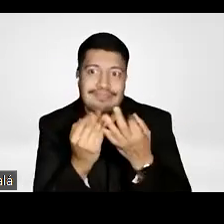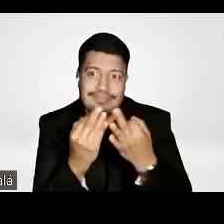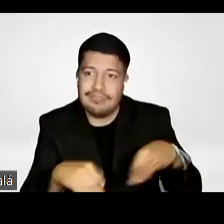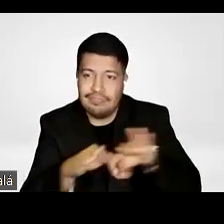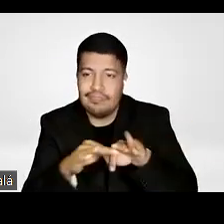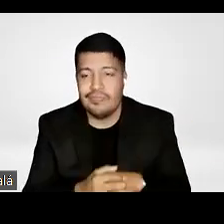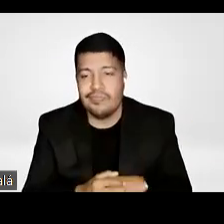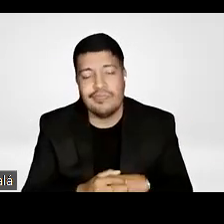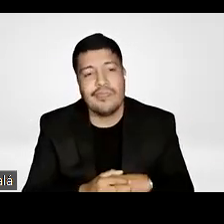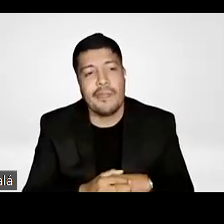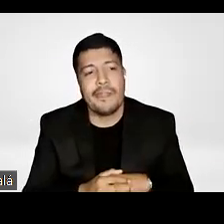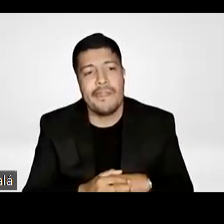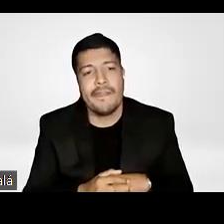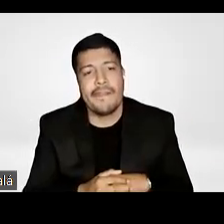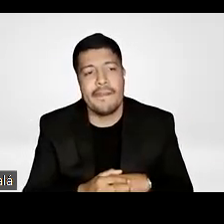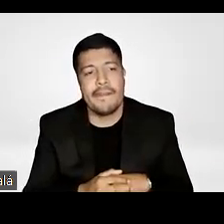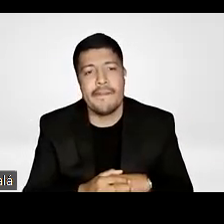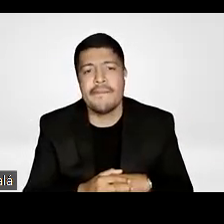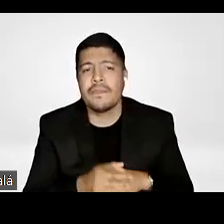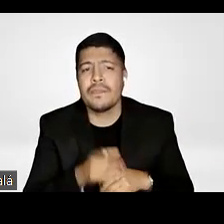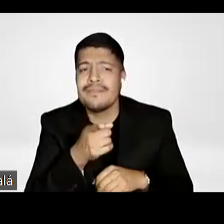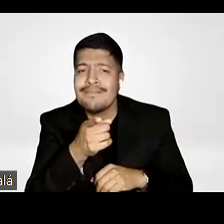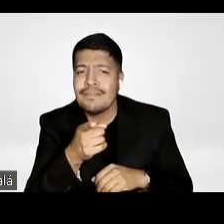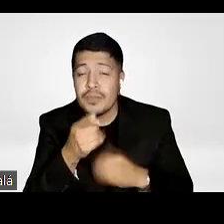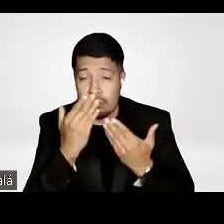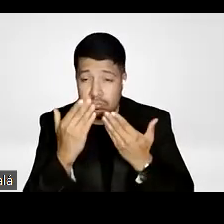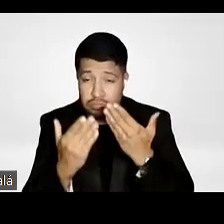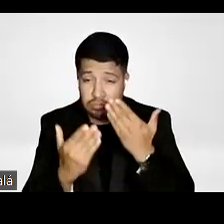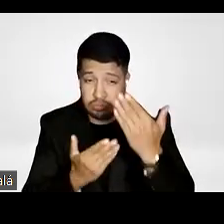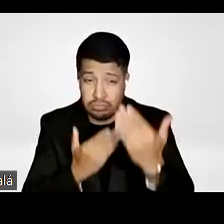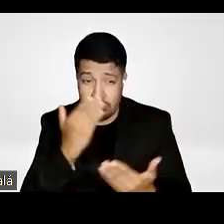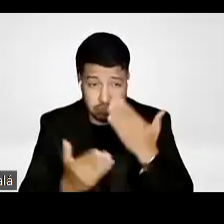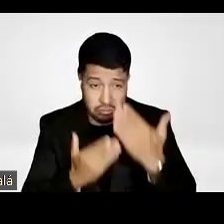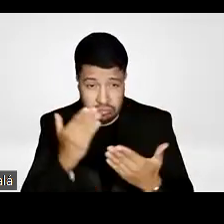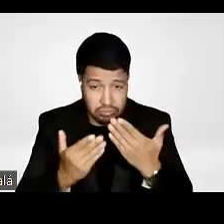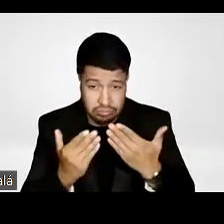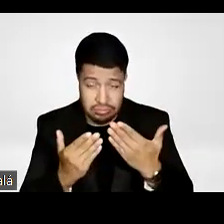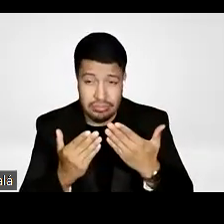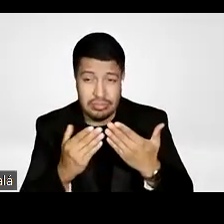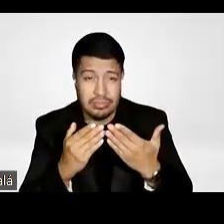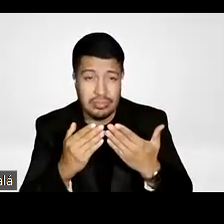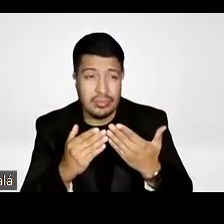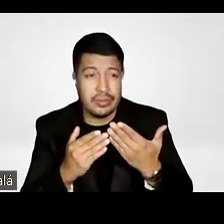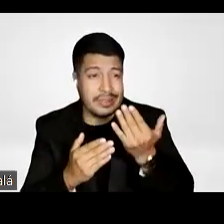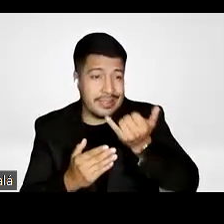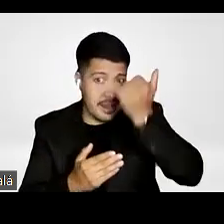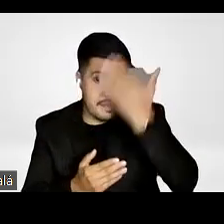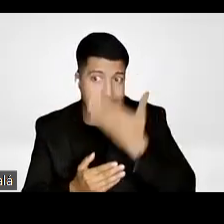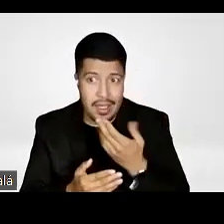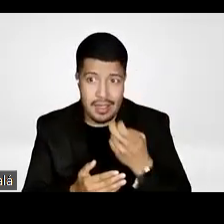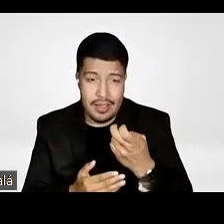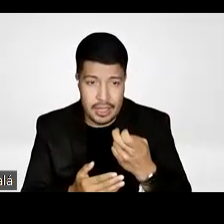¿Qué importancia tienen los estudios de imagen? Son de los mejores predictores para alteraciones en el neurodesarrollo, pero desgraciadamente no siempre los